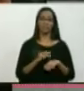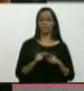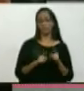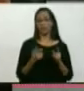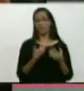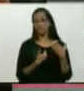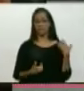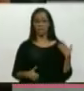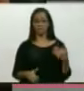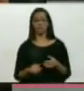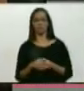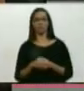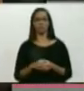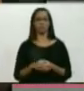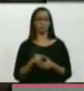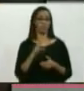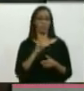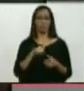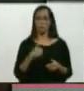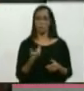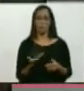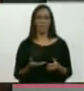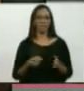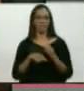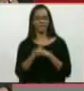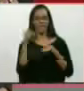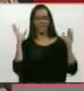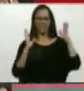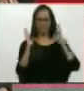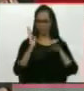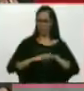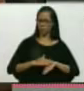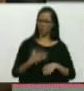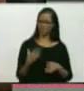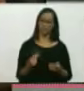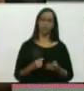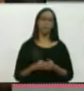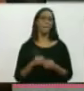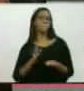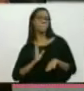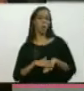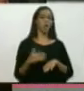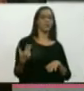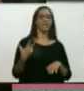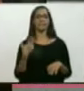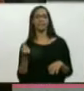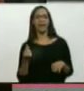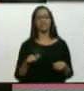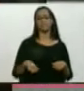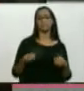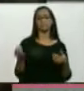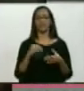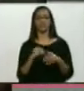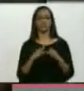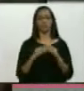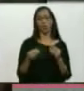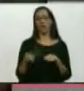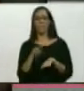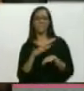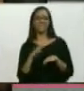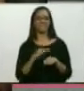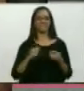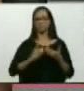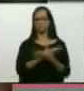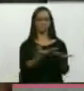presidenta. Usted no se puede lanzar a candidata. ¿Y por qué no? ¿Por qué no? Es más, todos los ministros su cargo a la